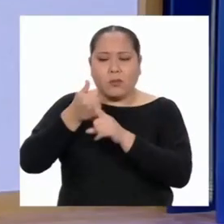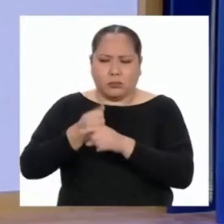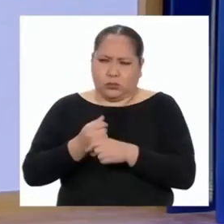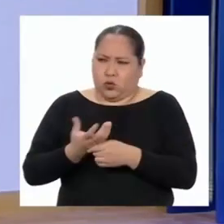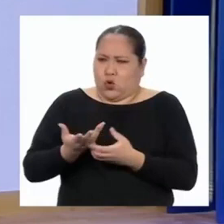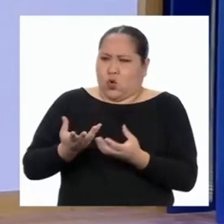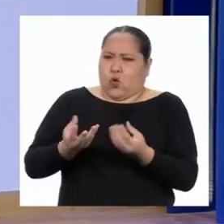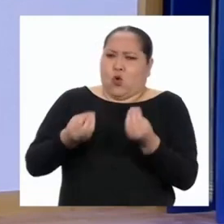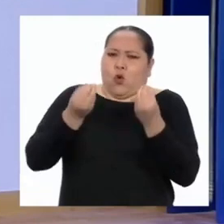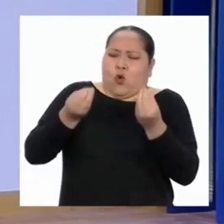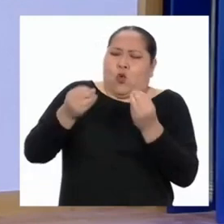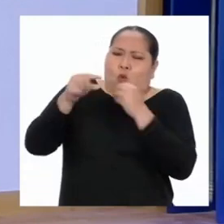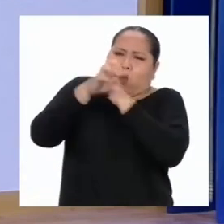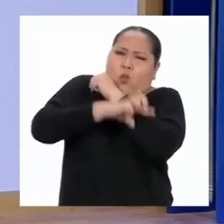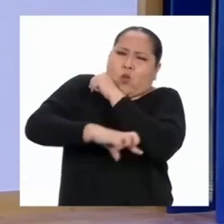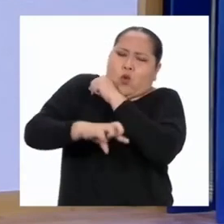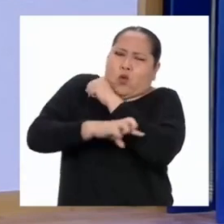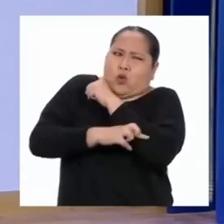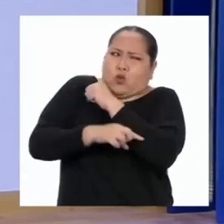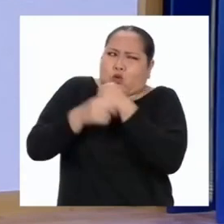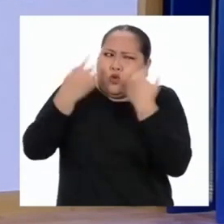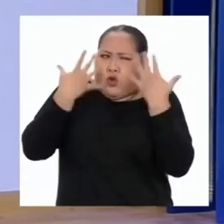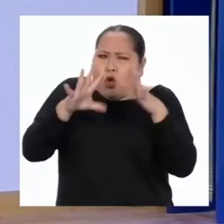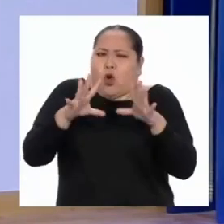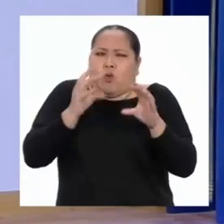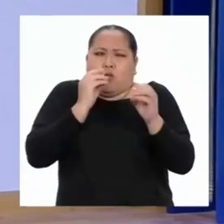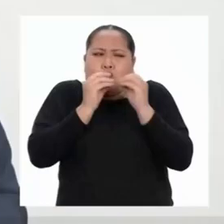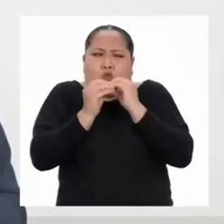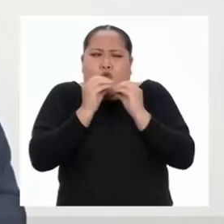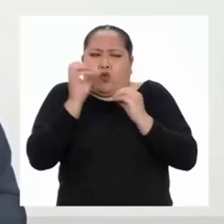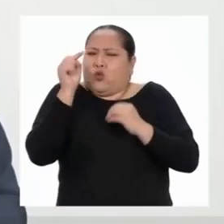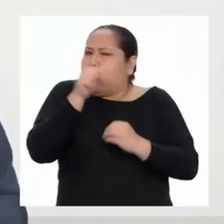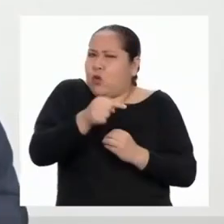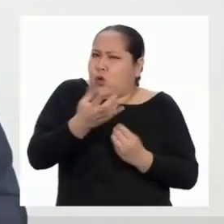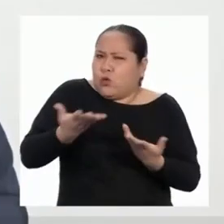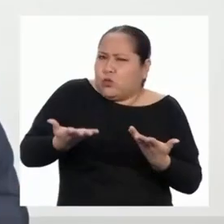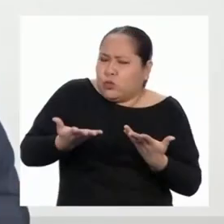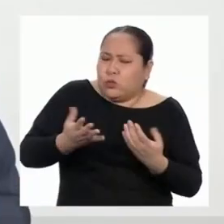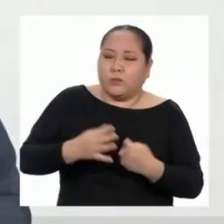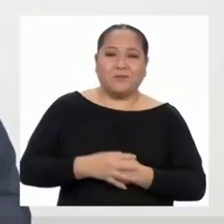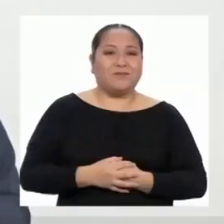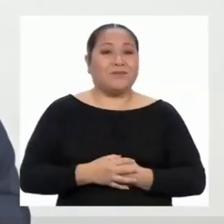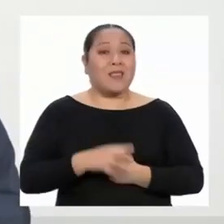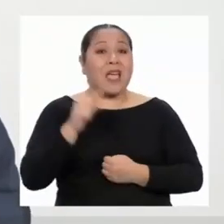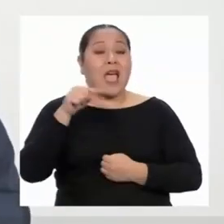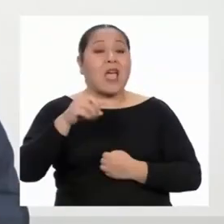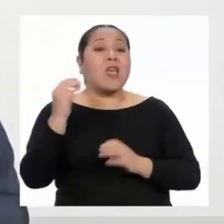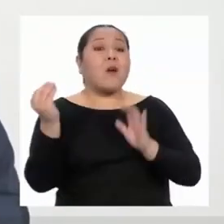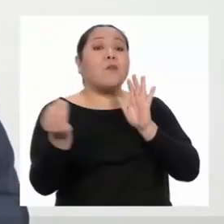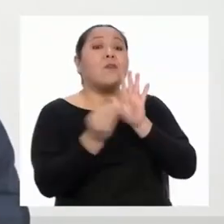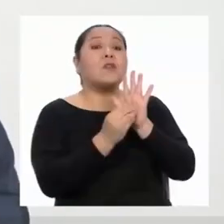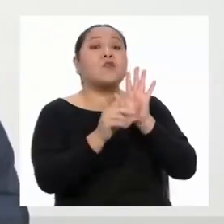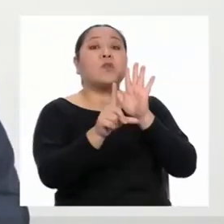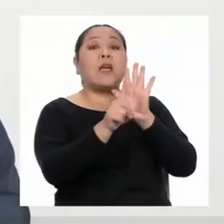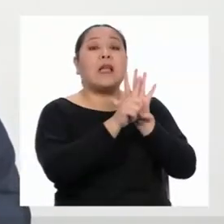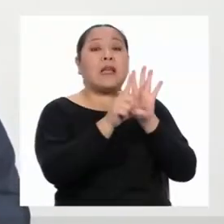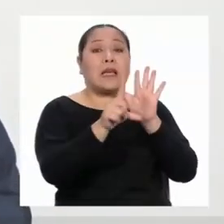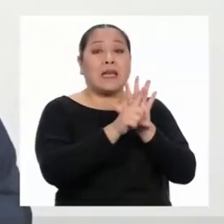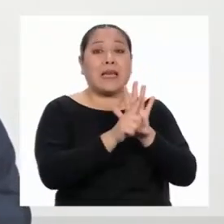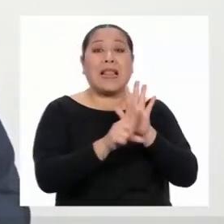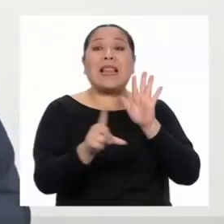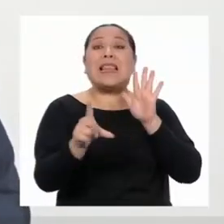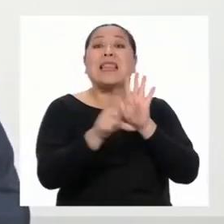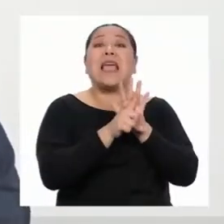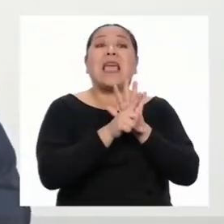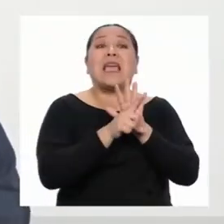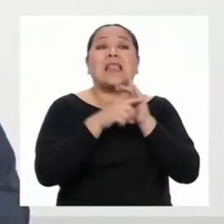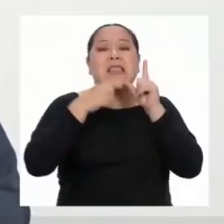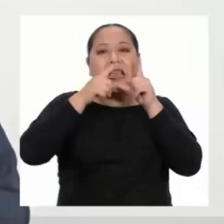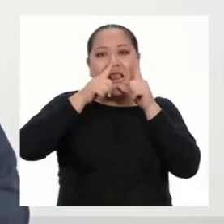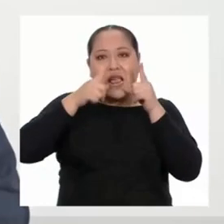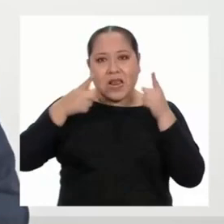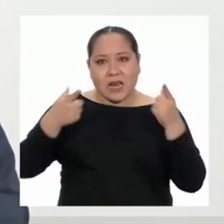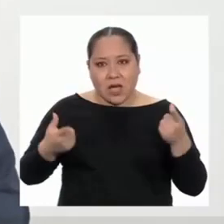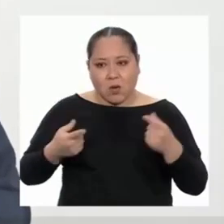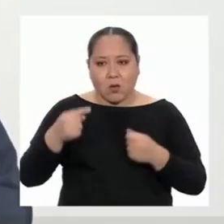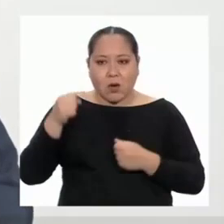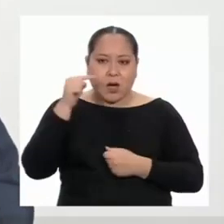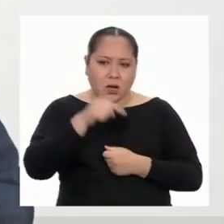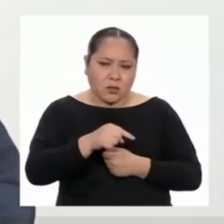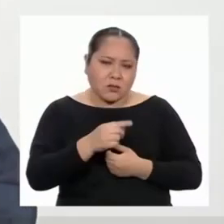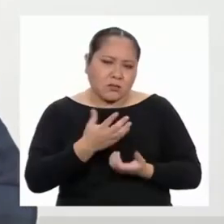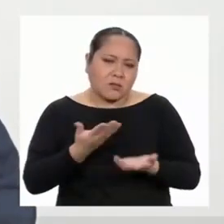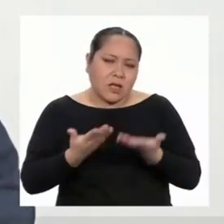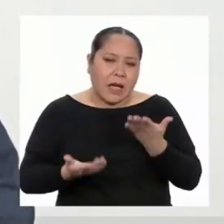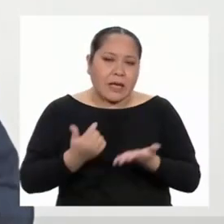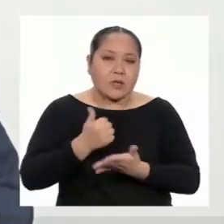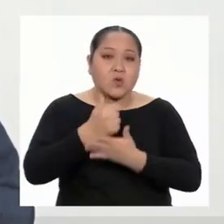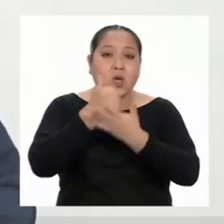país, hemos hecho algo al respecto? Existe una ley llamada Ley de las Lenguas, que podría ser un motor